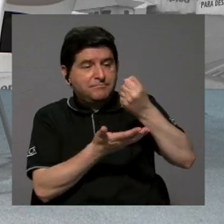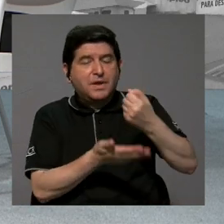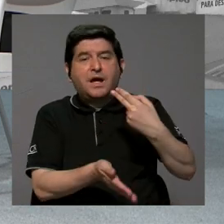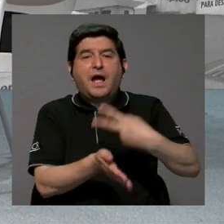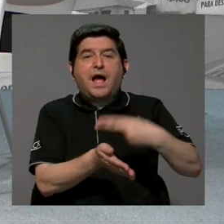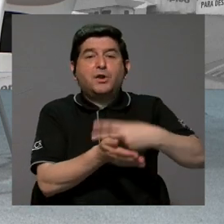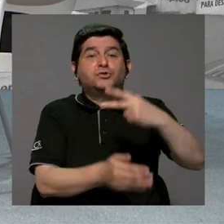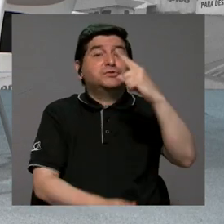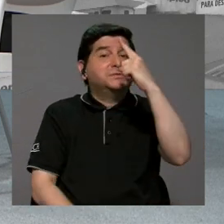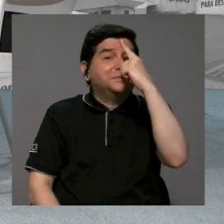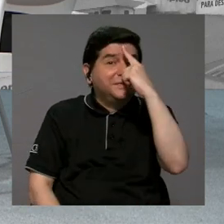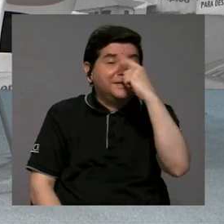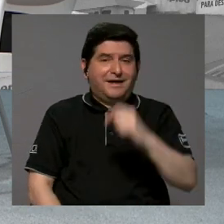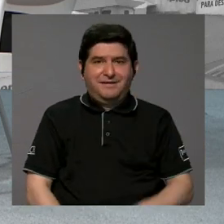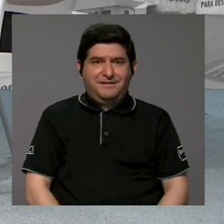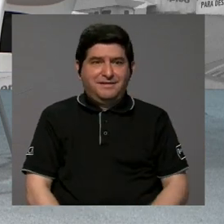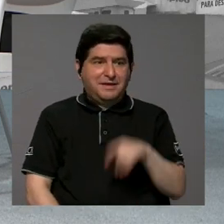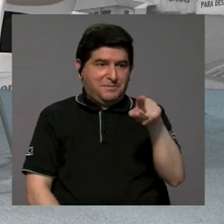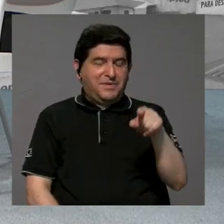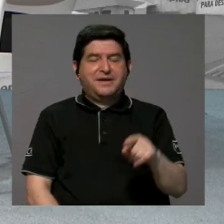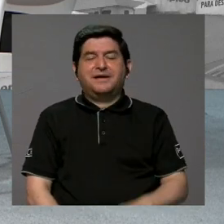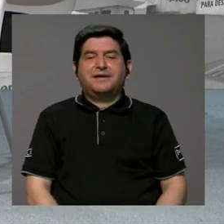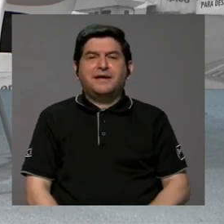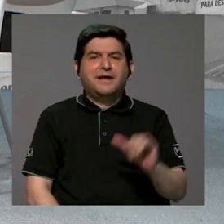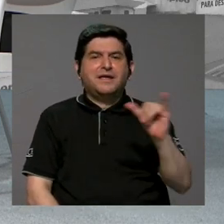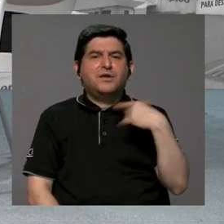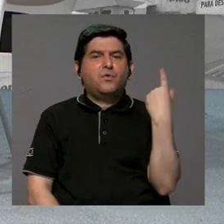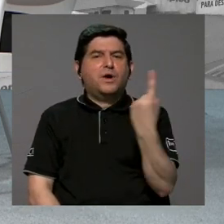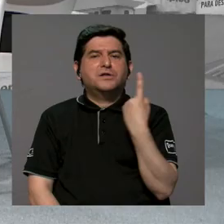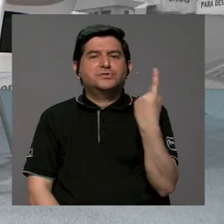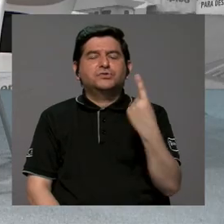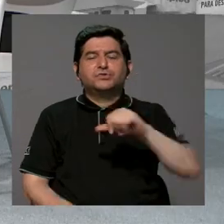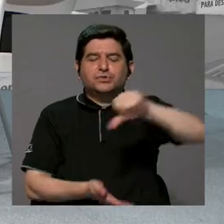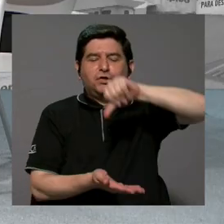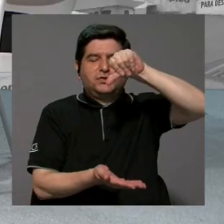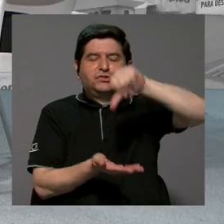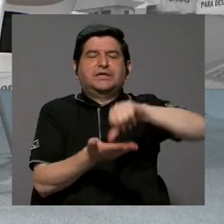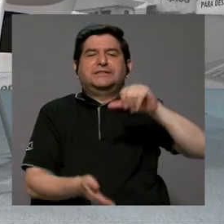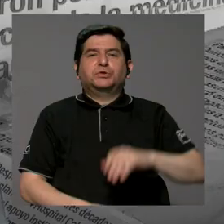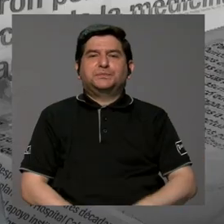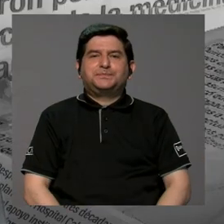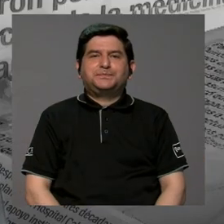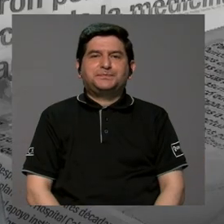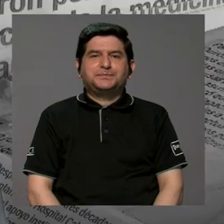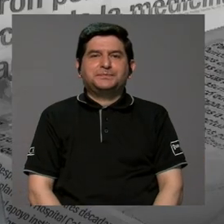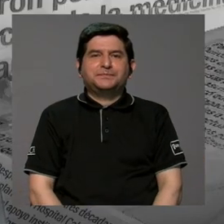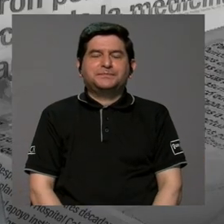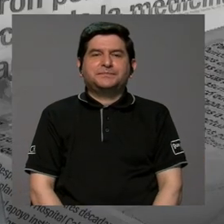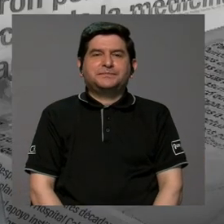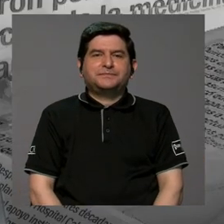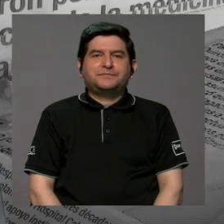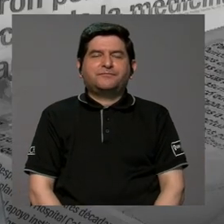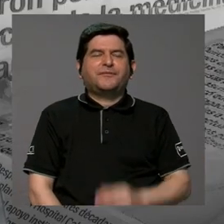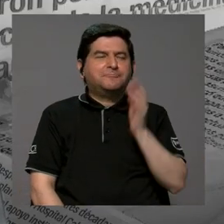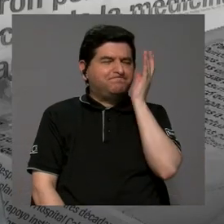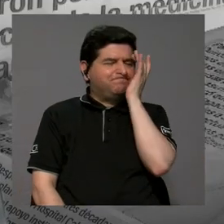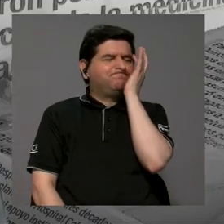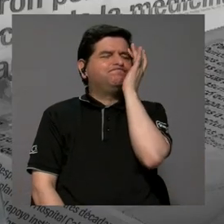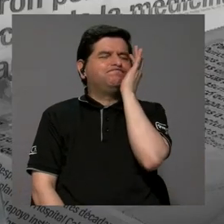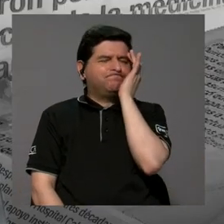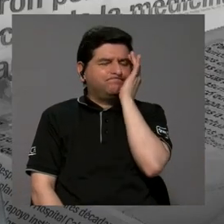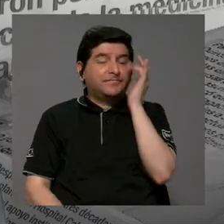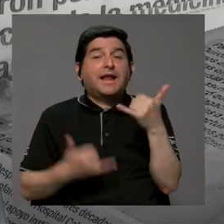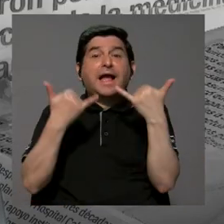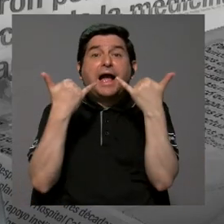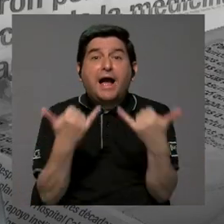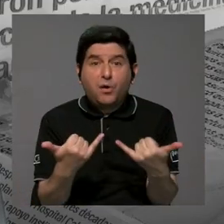al Hospital Calderón para que quede como único centro, ¿verdad? Entonces, nos preocupa muchísimo